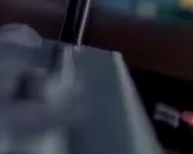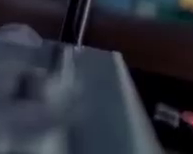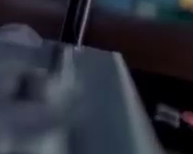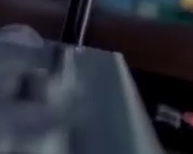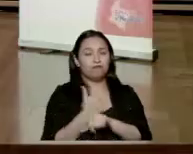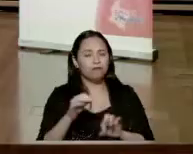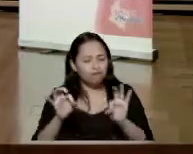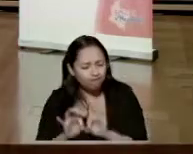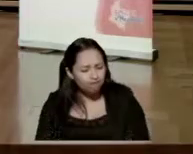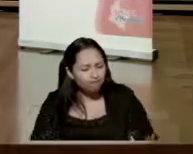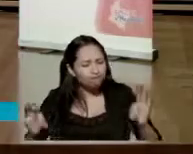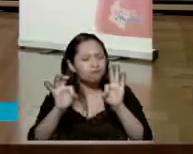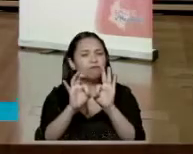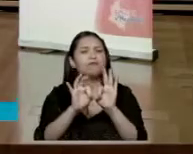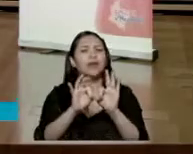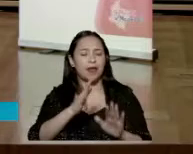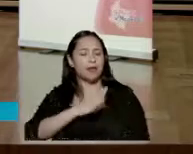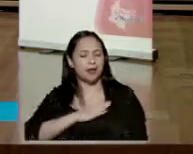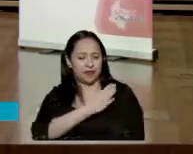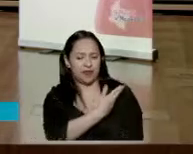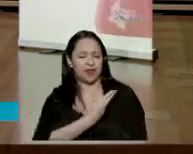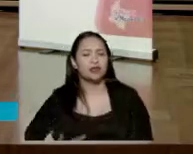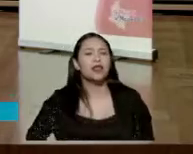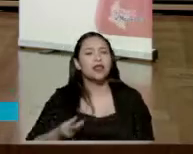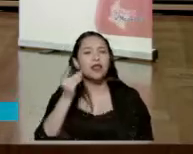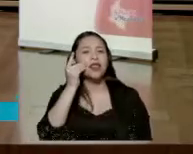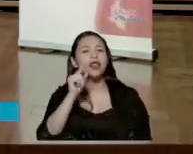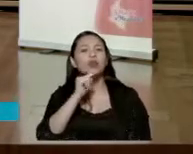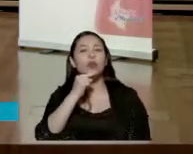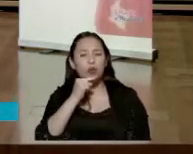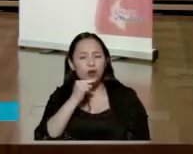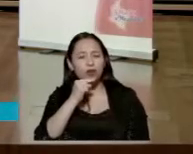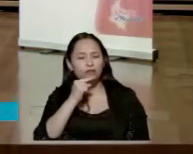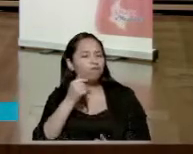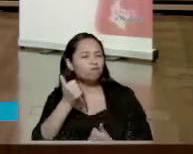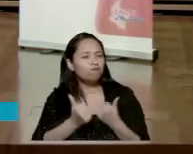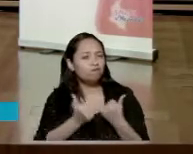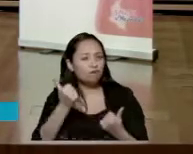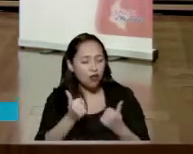importantes que me encomendó el presidente Iván Duque fue